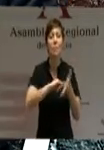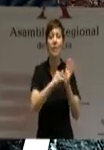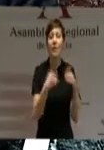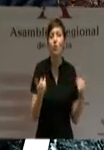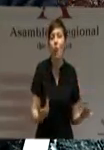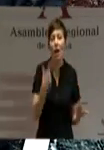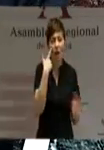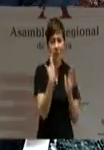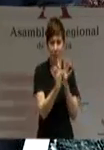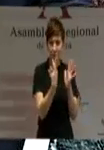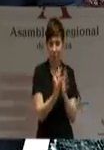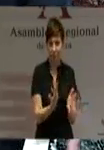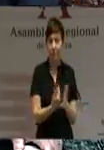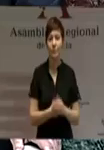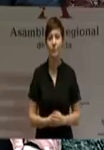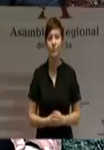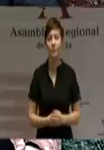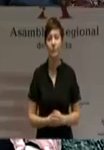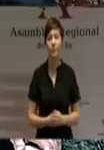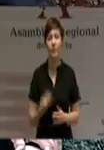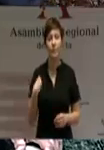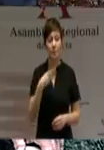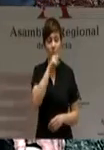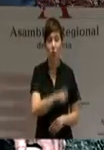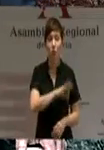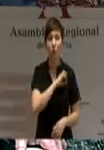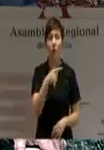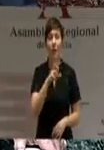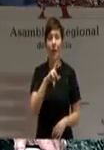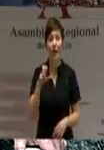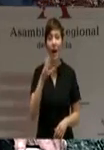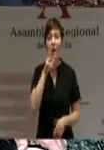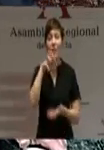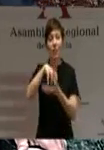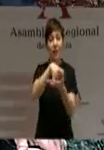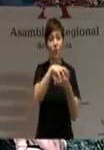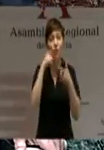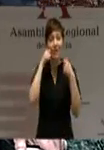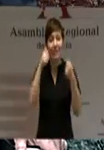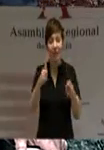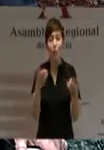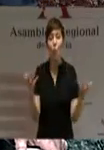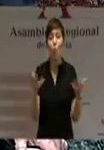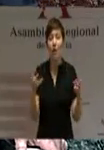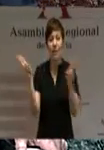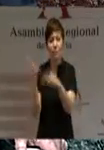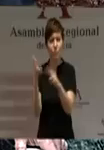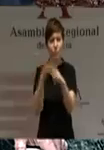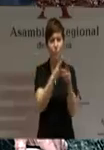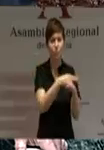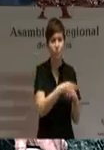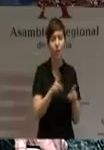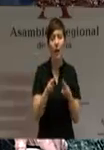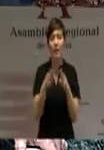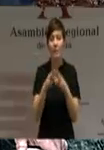preocupación? ¿Piensa reabrir las urgencias cerradas de centros de salud de nuestra región, como en Librilla, Pormán y en